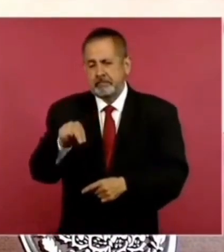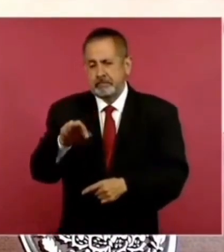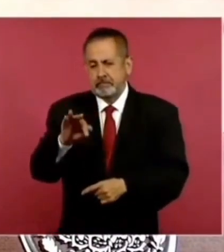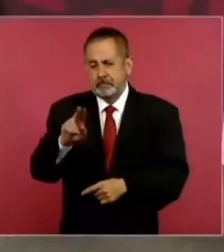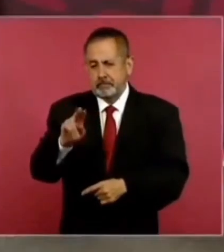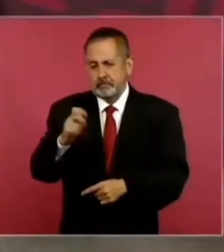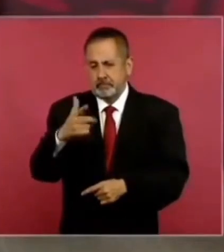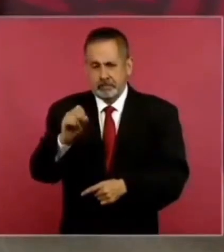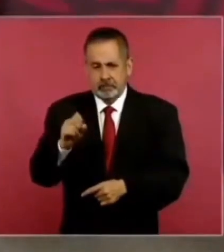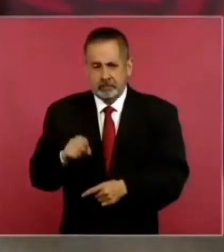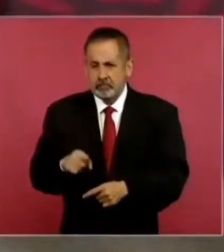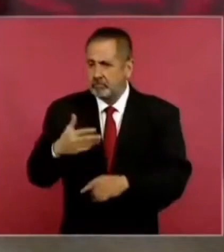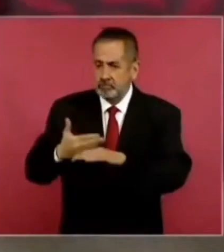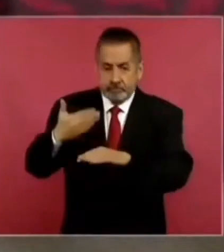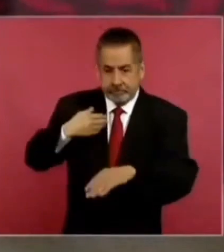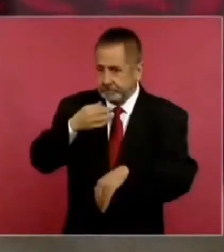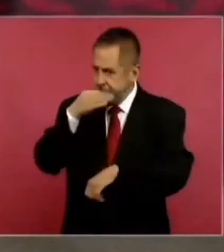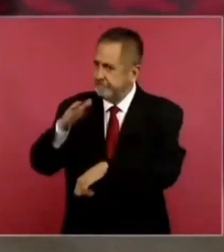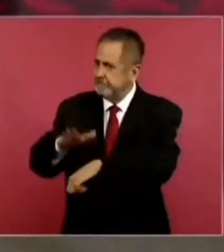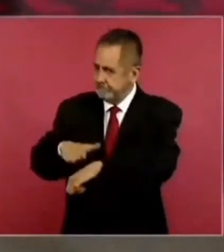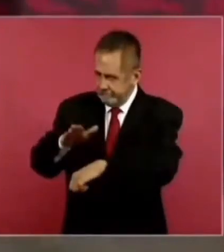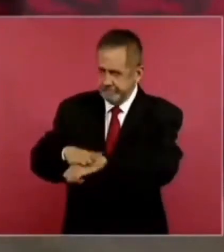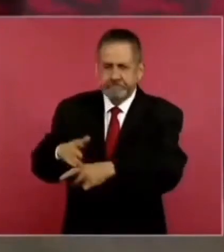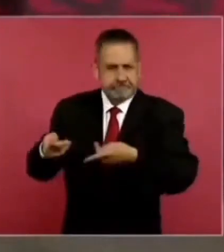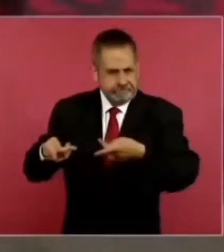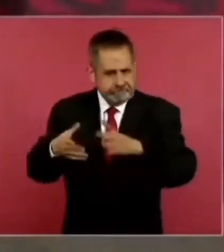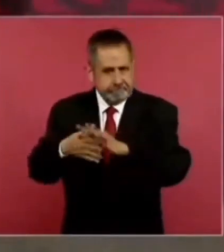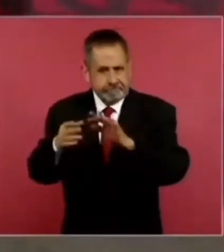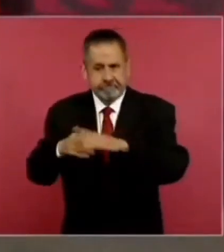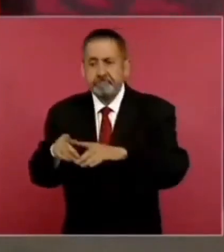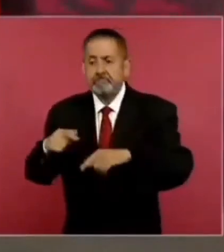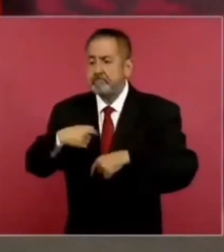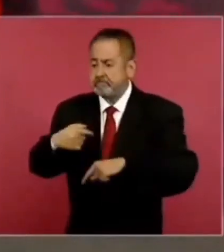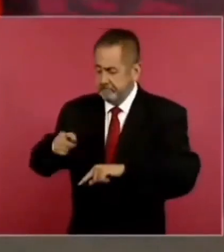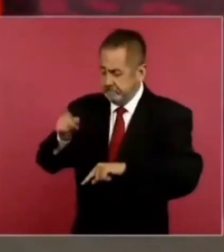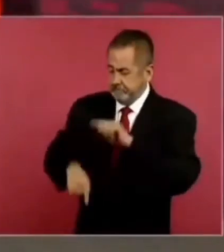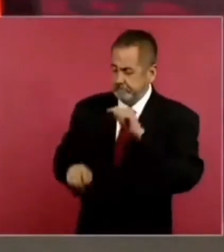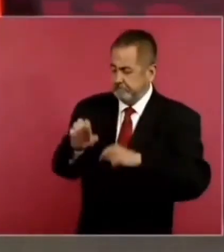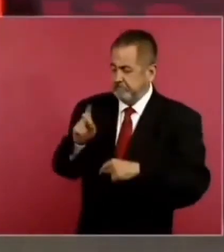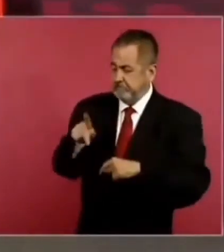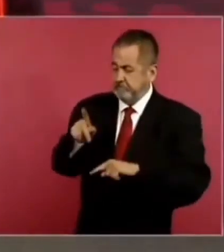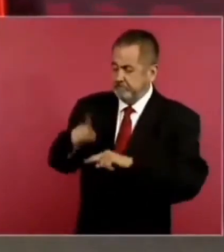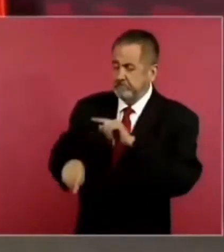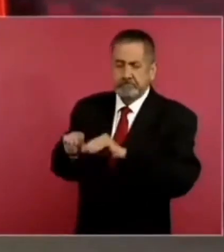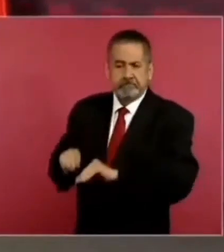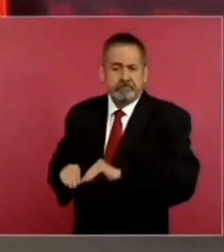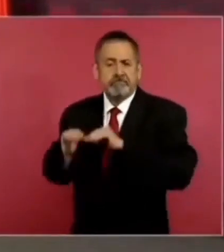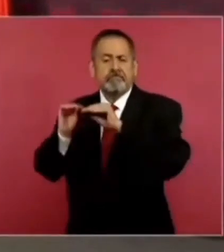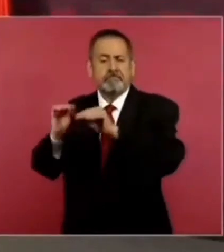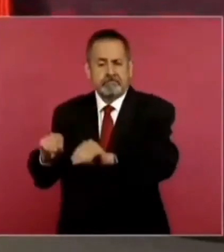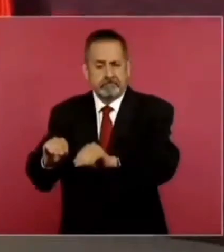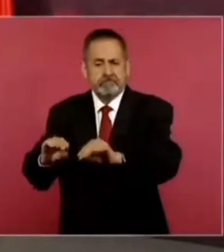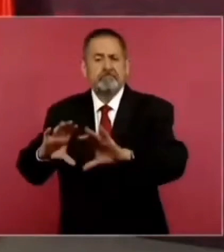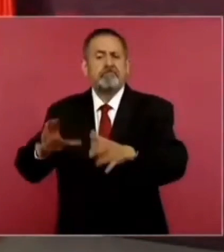le dije que se fuera preparando porque tenía yo esa intención.